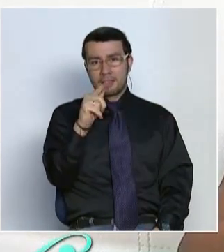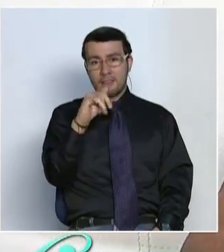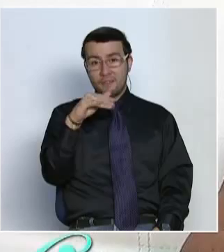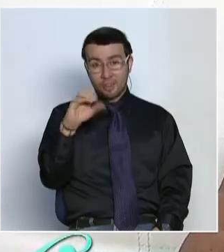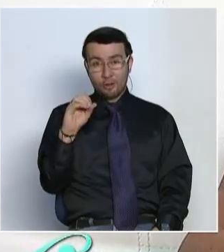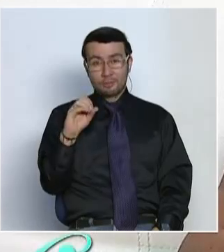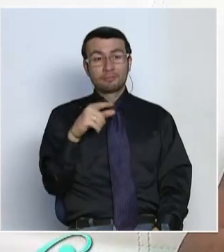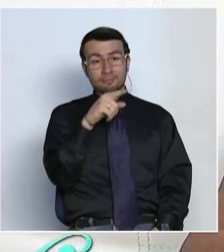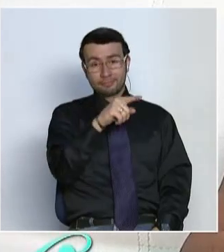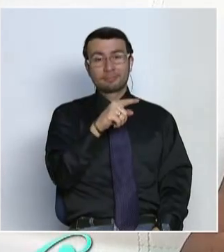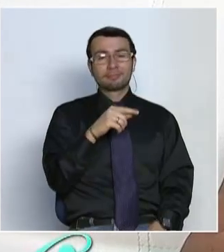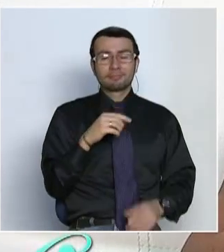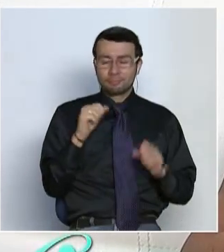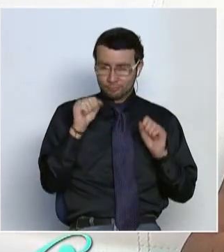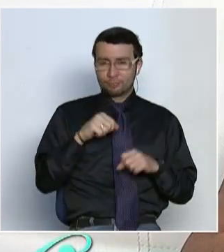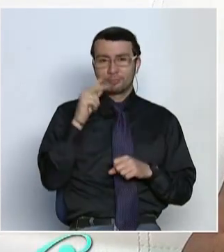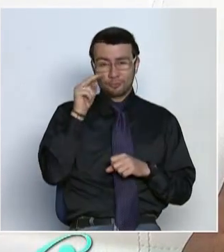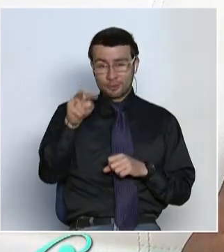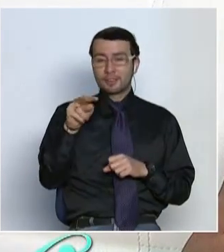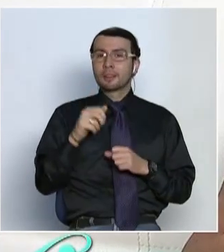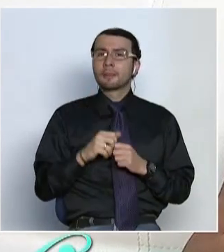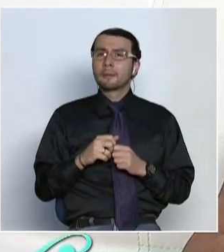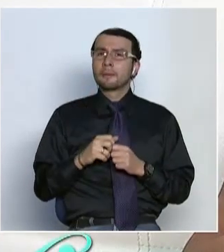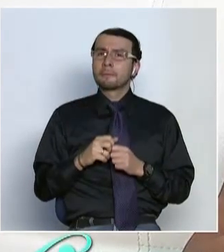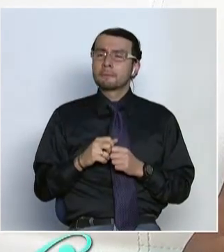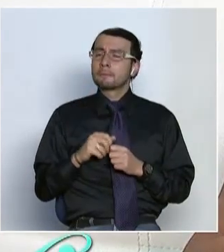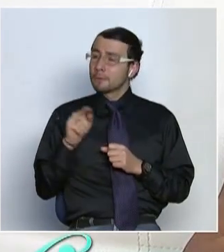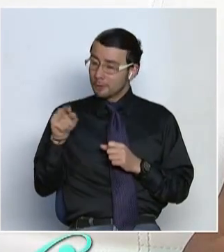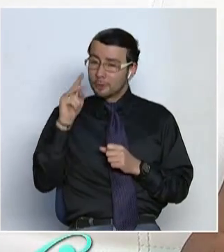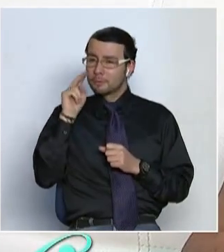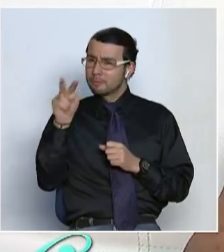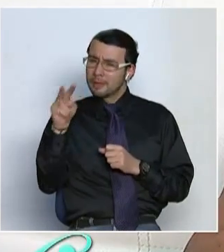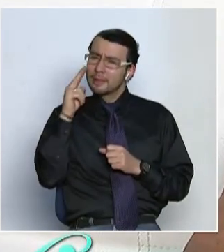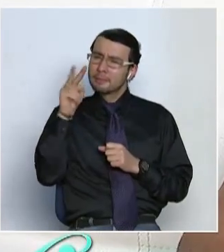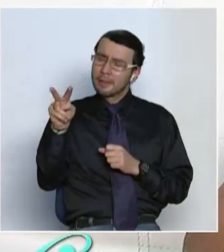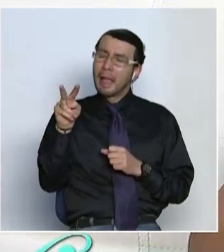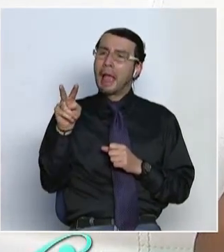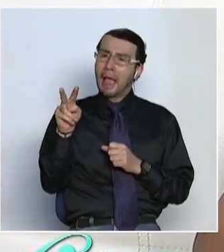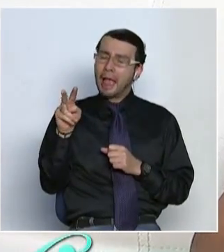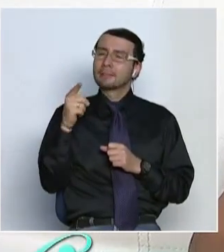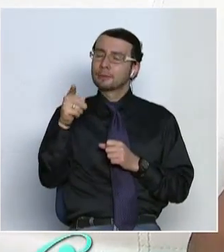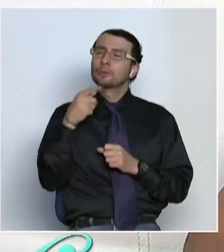vine donde usted, porque le veía todos, pues todas sus